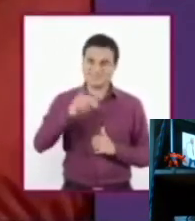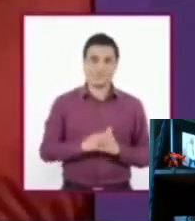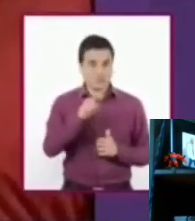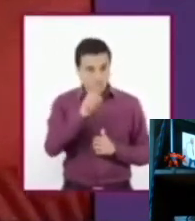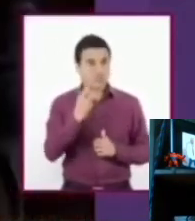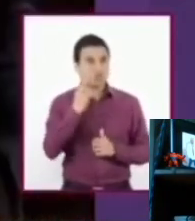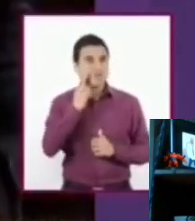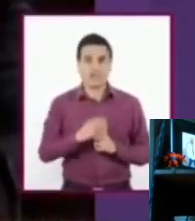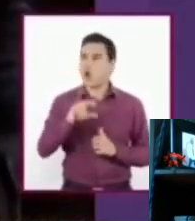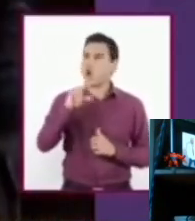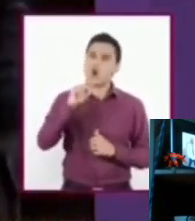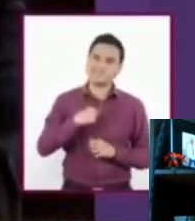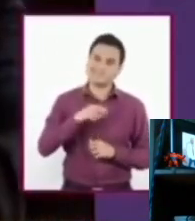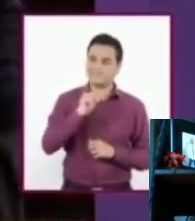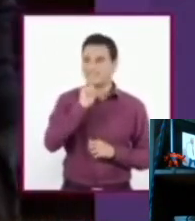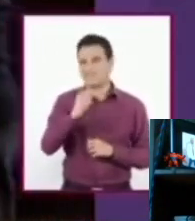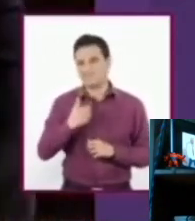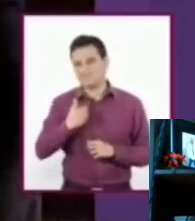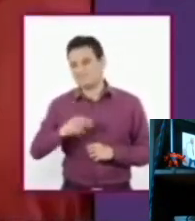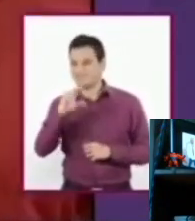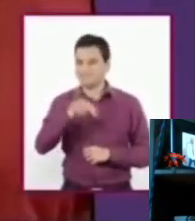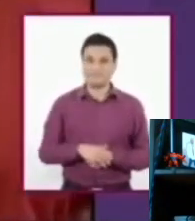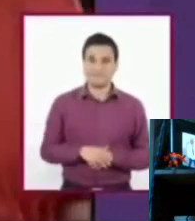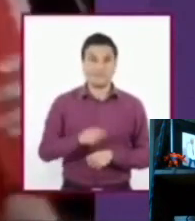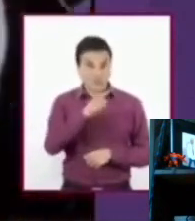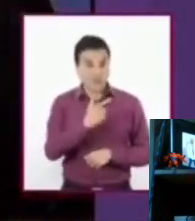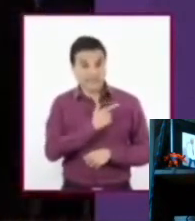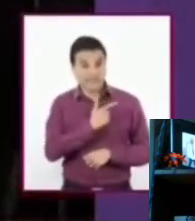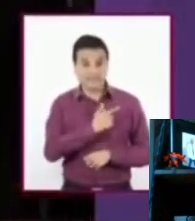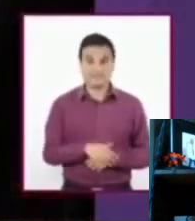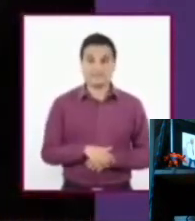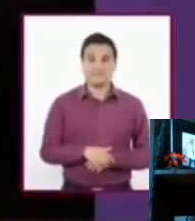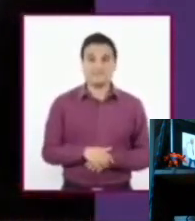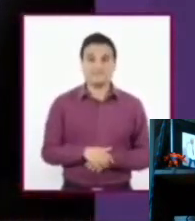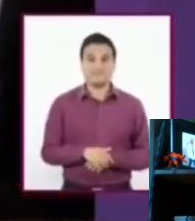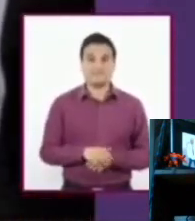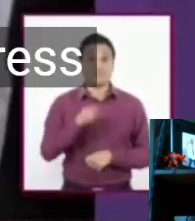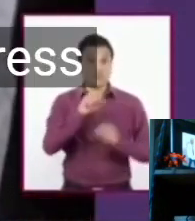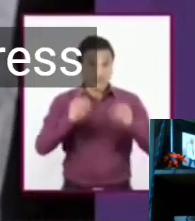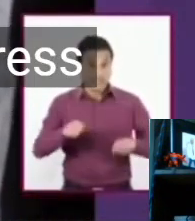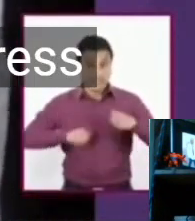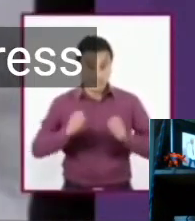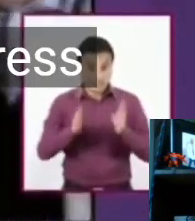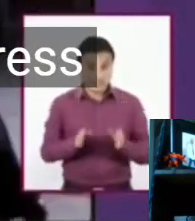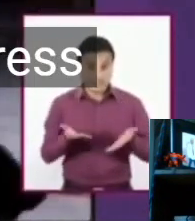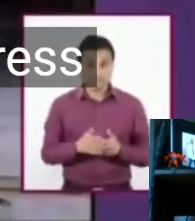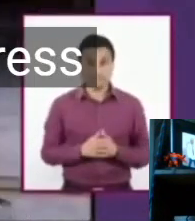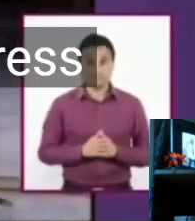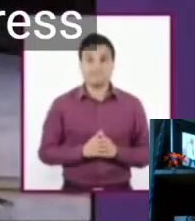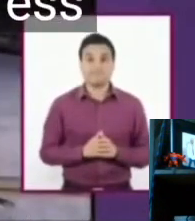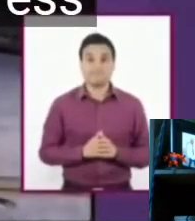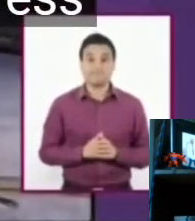el 21 no no no no a new letizia yo te envían otros